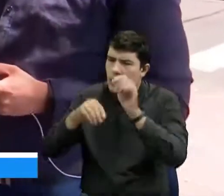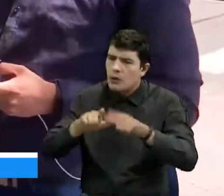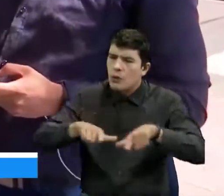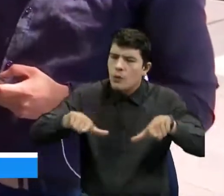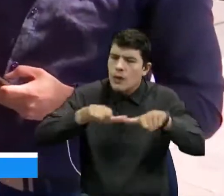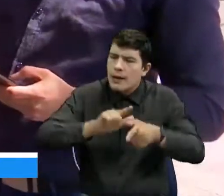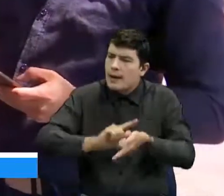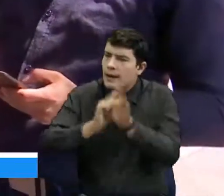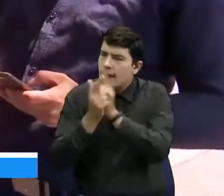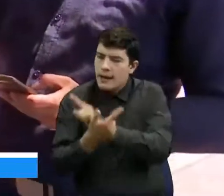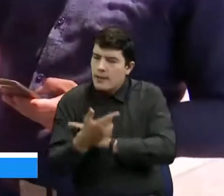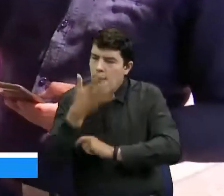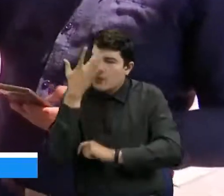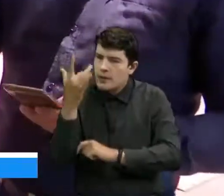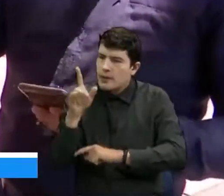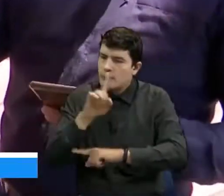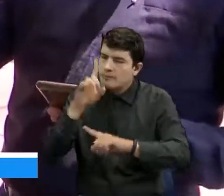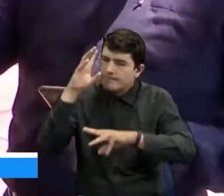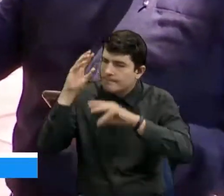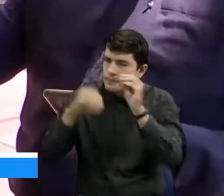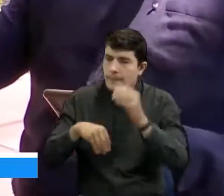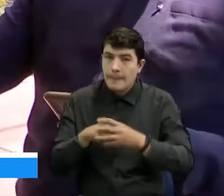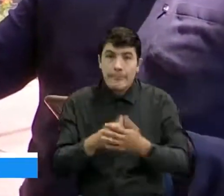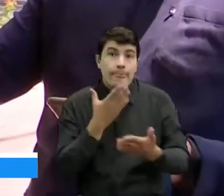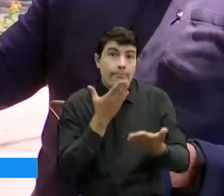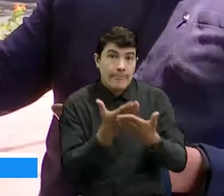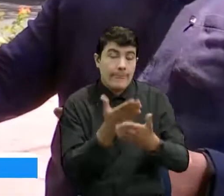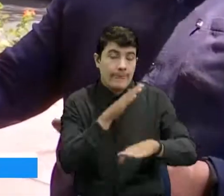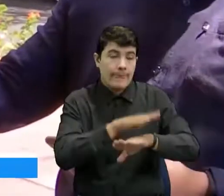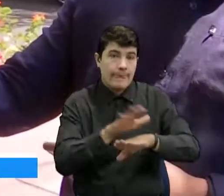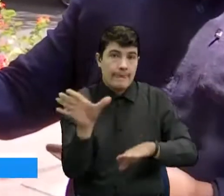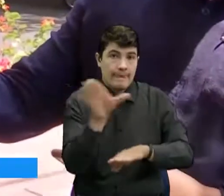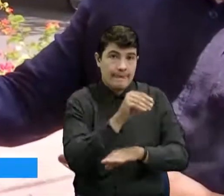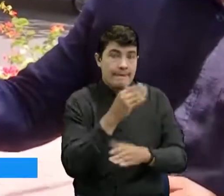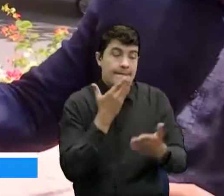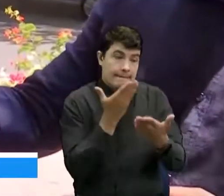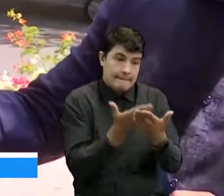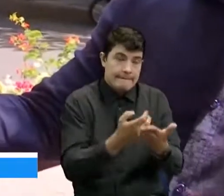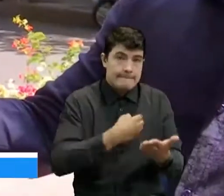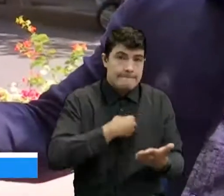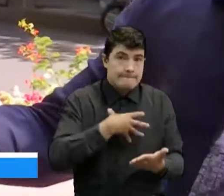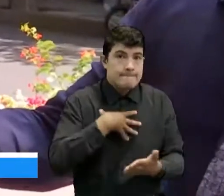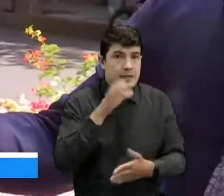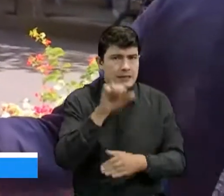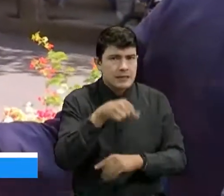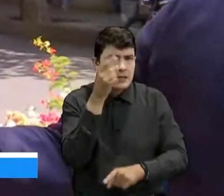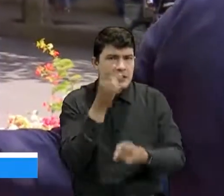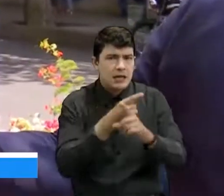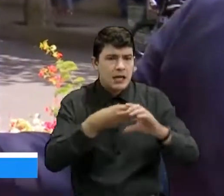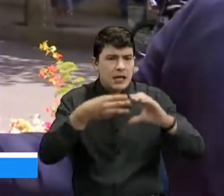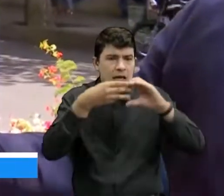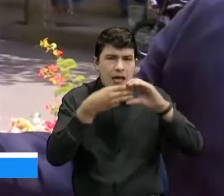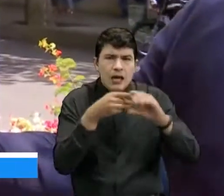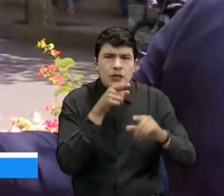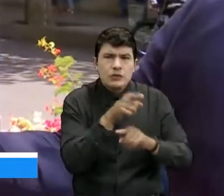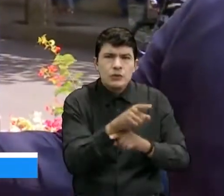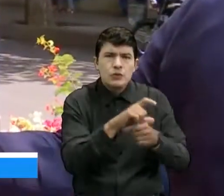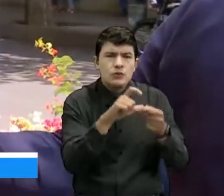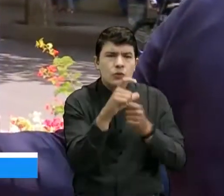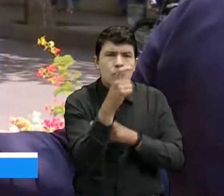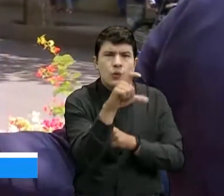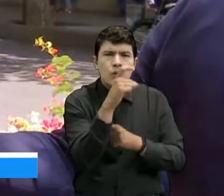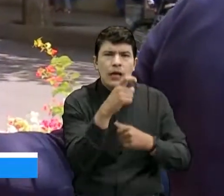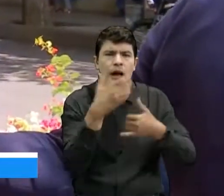tardes para todos, gracias por esta oportunidad. Bueno, primero que todo recordemos de que el DANE siempre nos ha mostrado a Cúcuta como una de las ciudades con más alto índice de